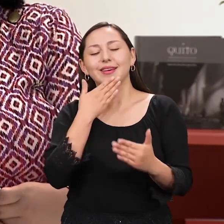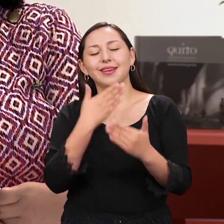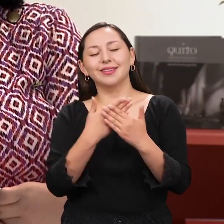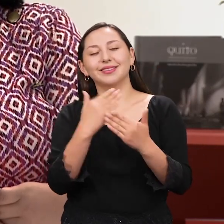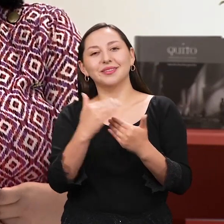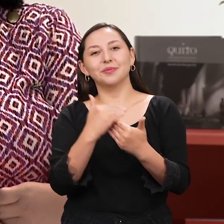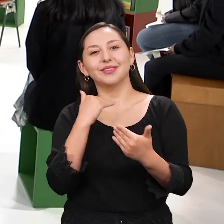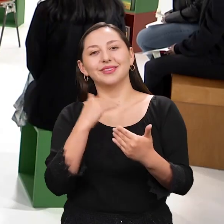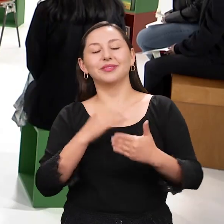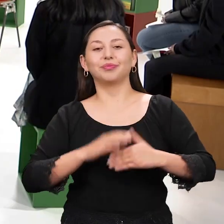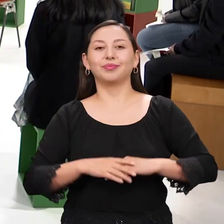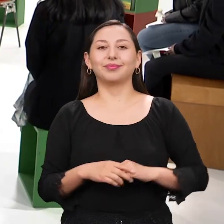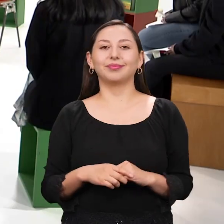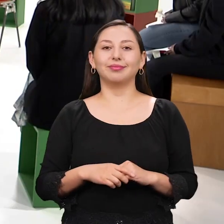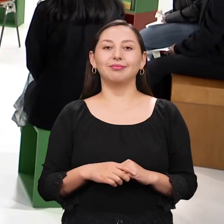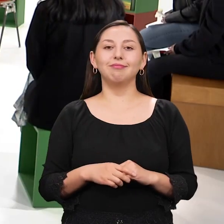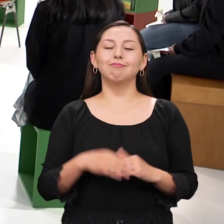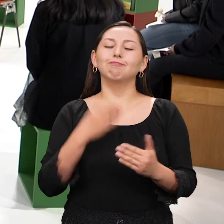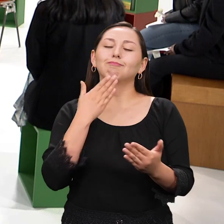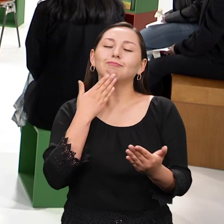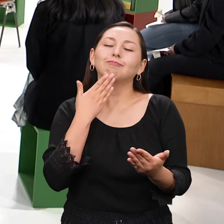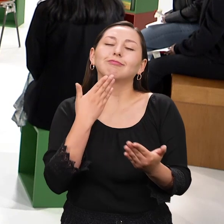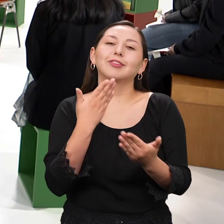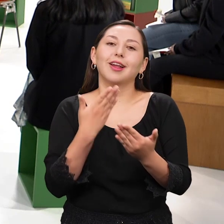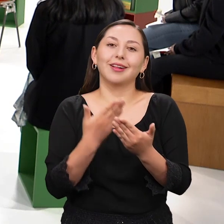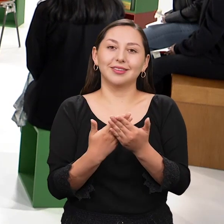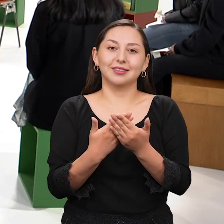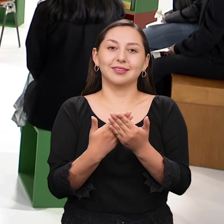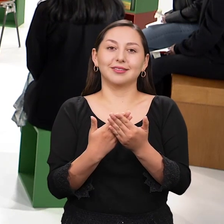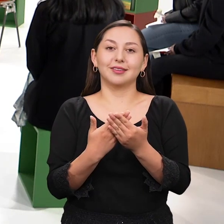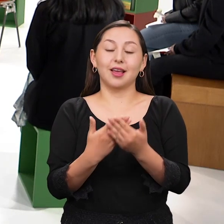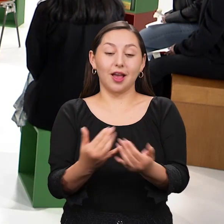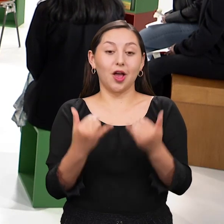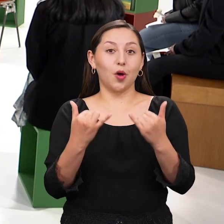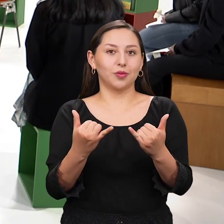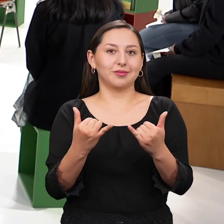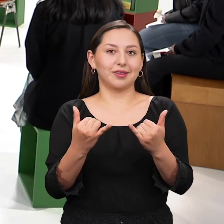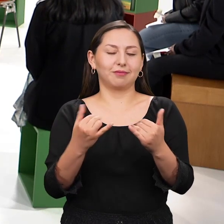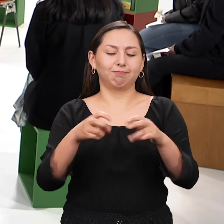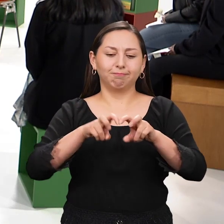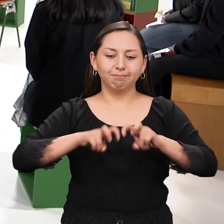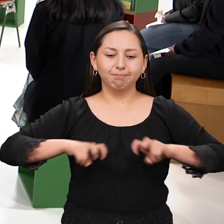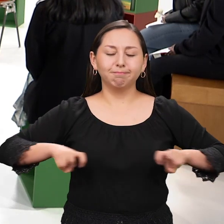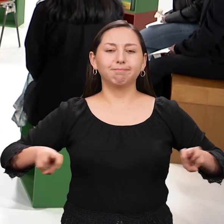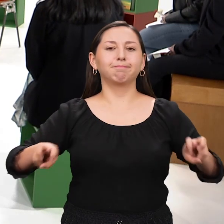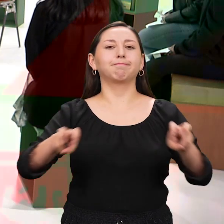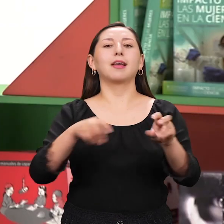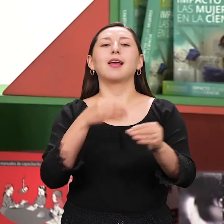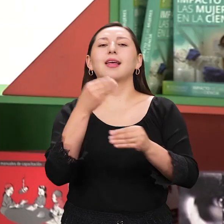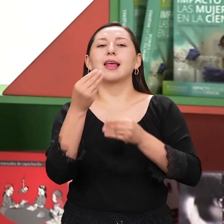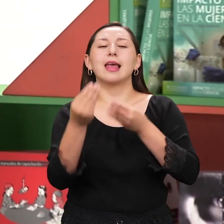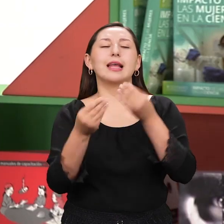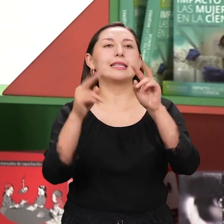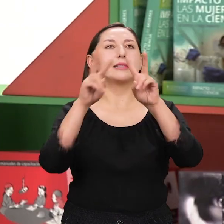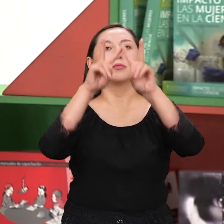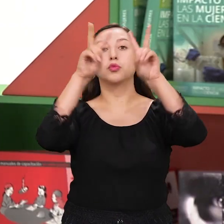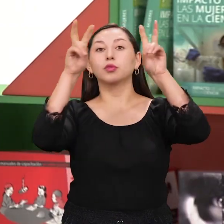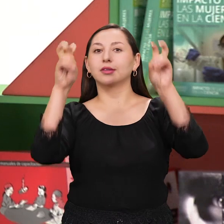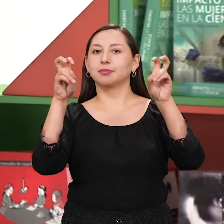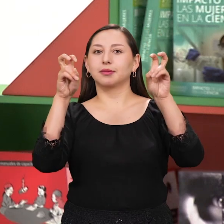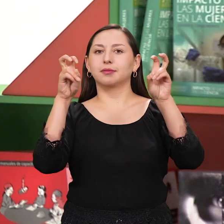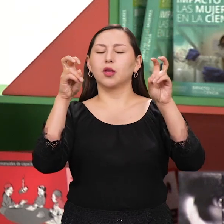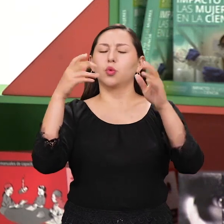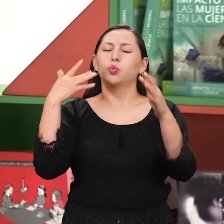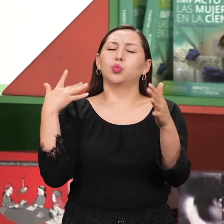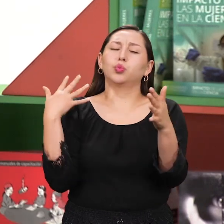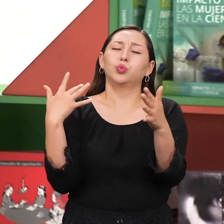la invitación. Gracias a ti por acompañarnos y formar parte de este programa. Empecemos un poquito a hablar. Tienes